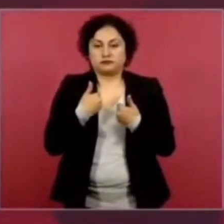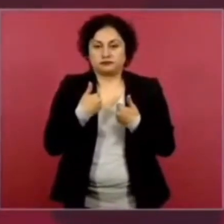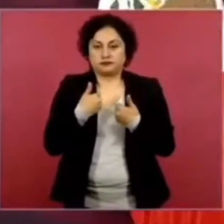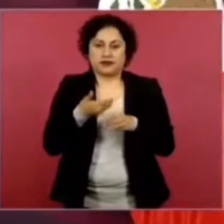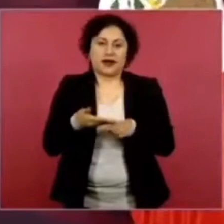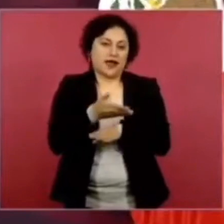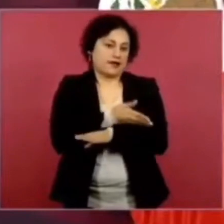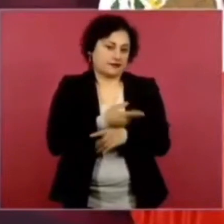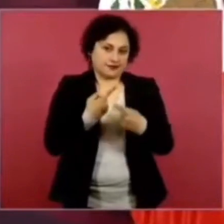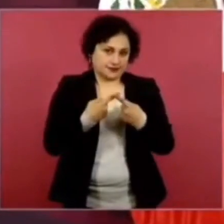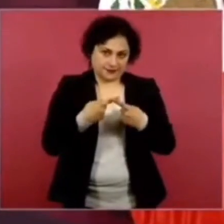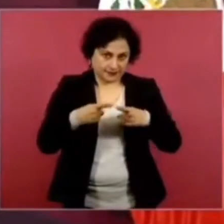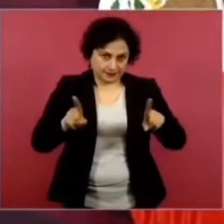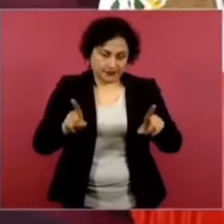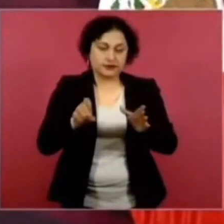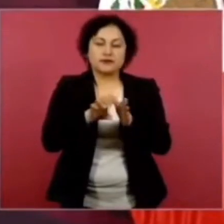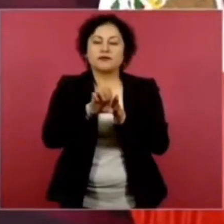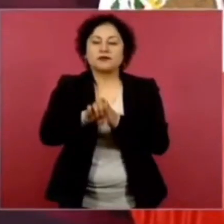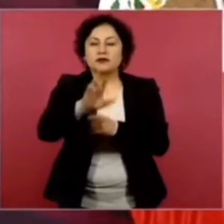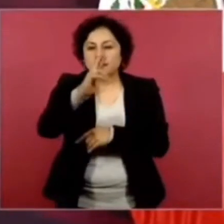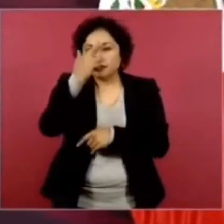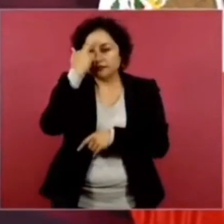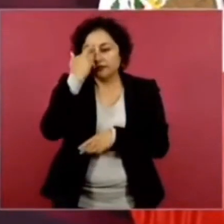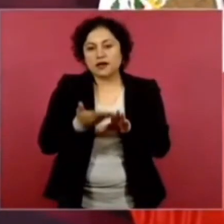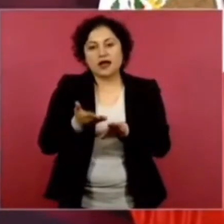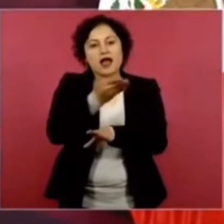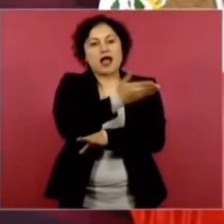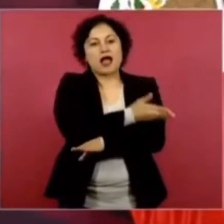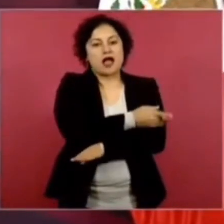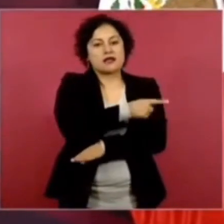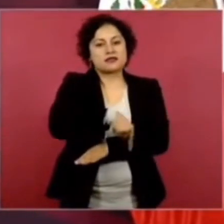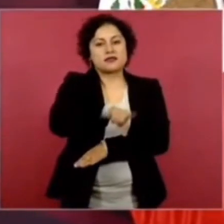que nada más le decían a los jóvenes ninis,